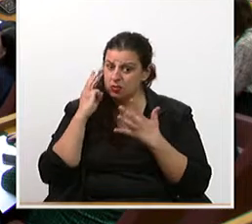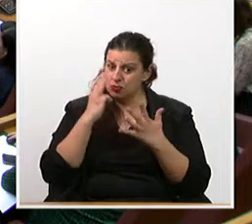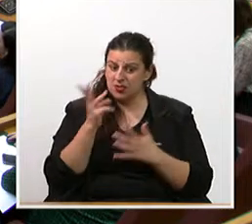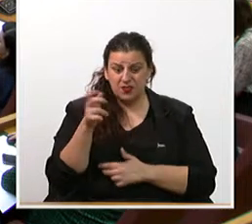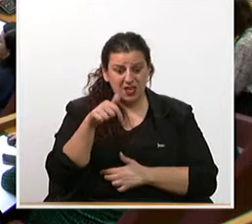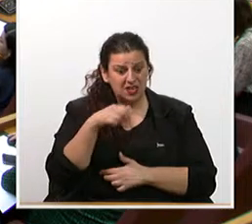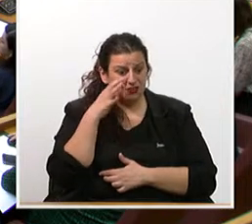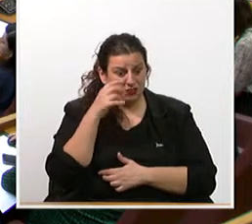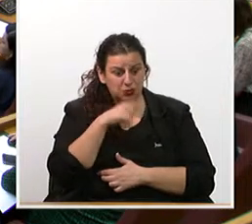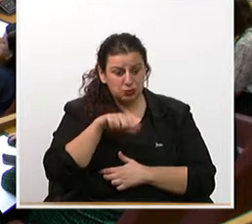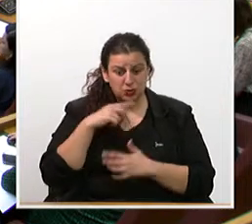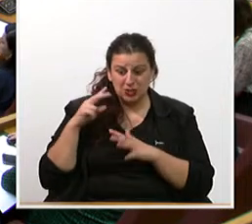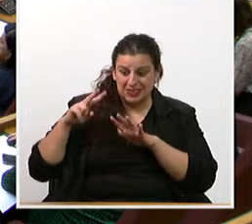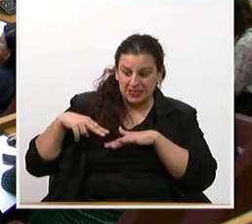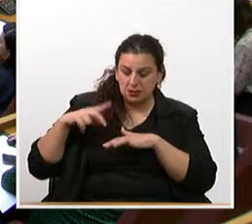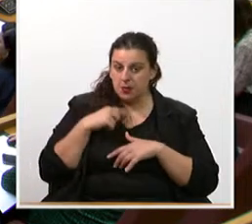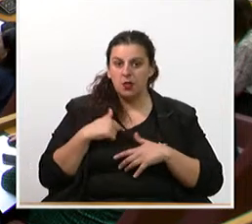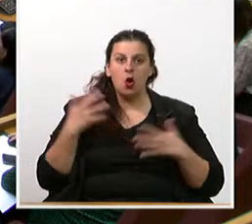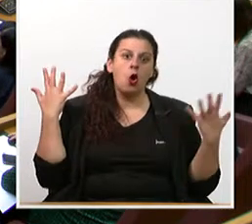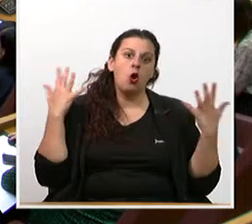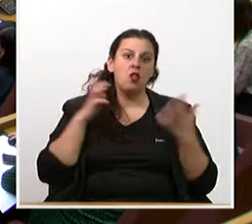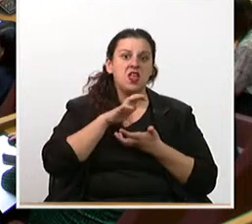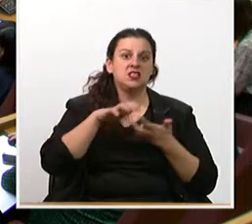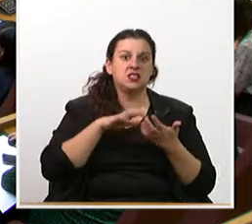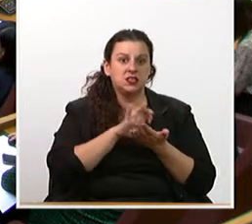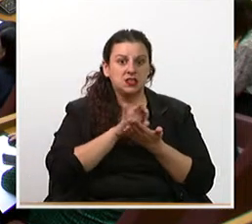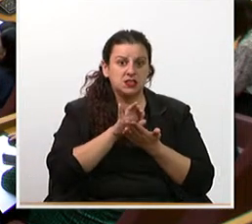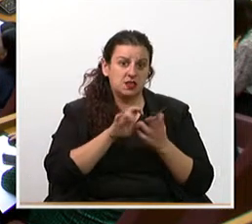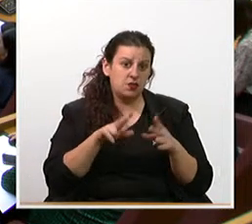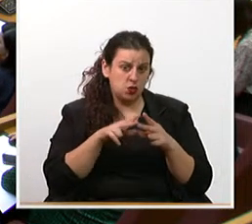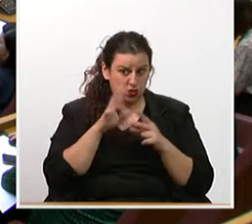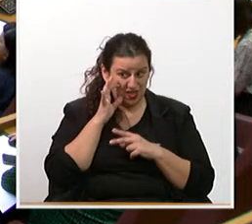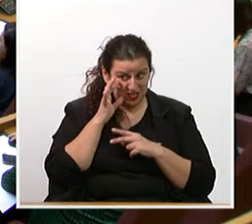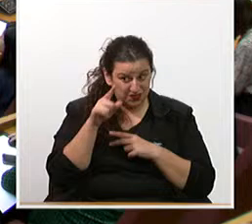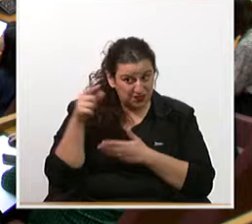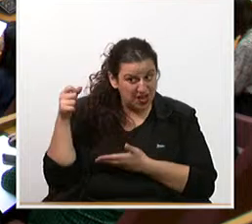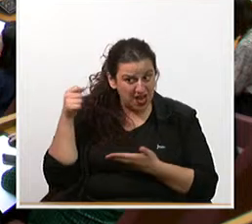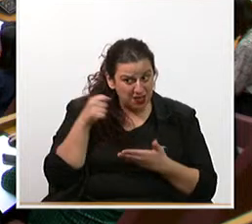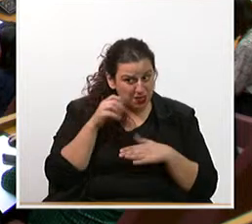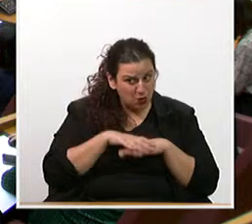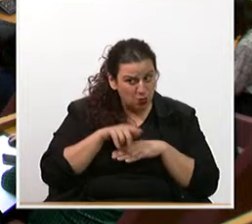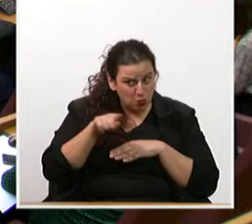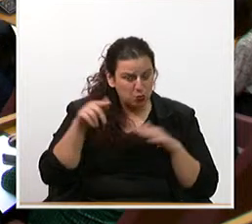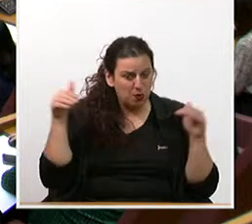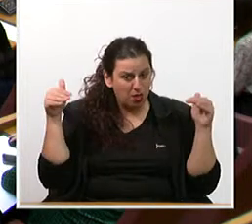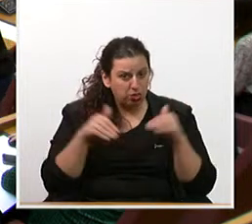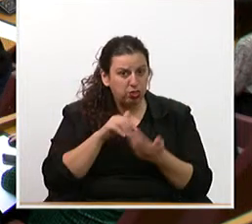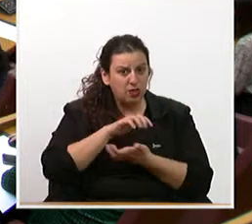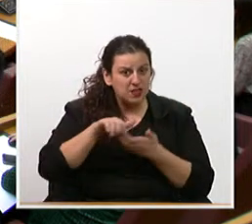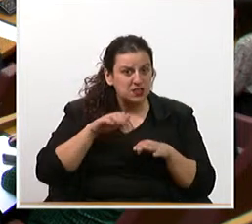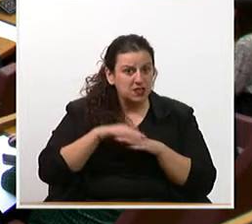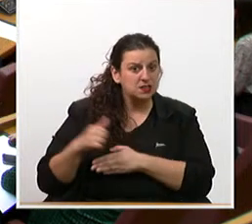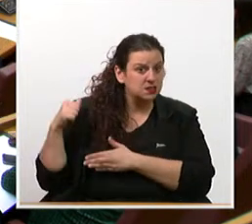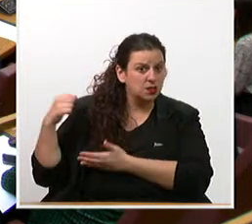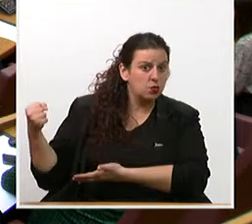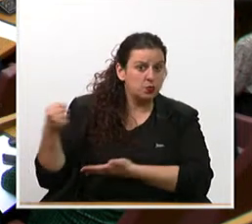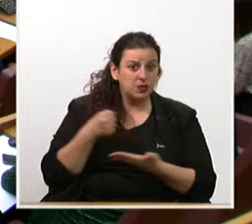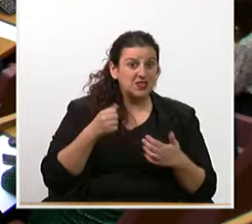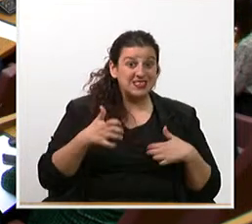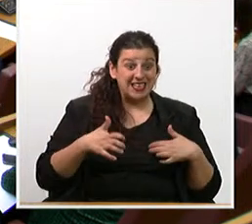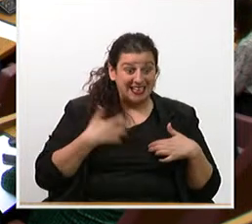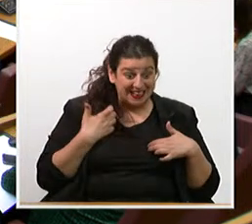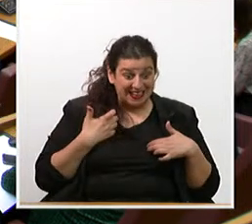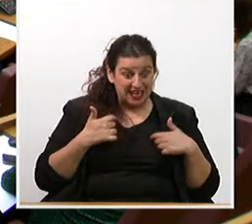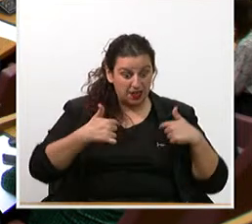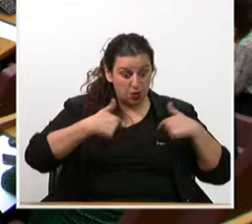7 meses a decir qué desastre de los servicios sociales los que usted dejaron los que ustedes dejaron Por lo tanto indignación lo que nos hemos